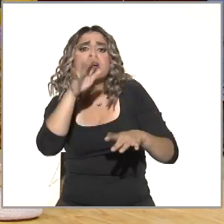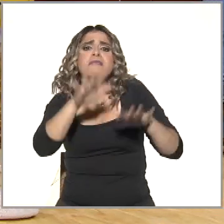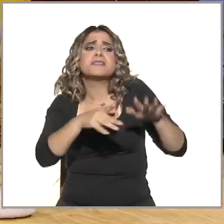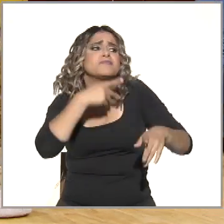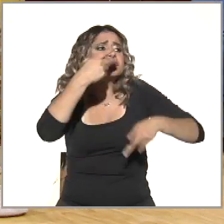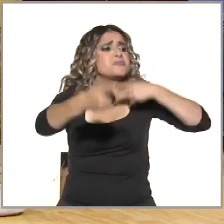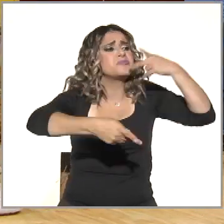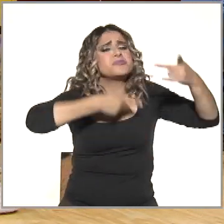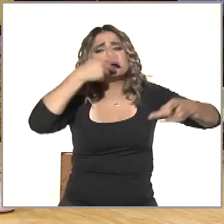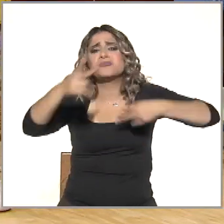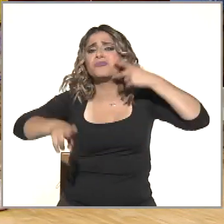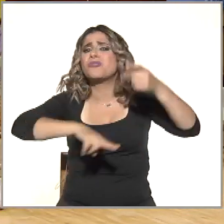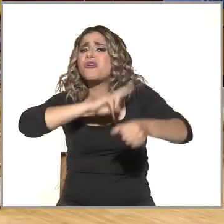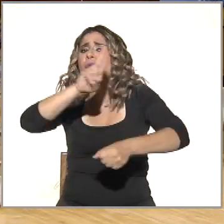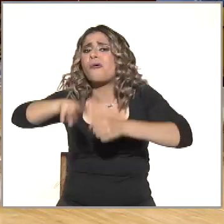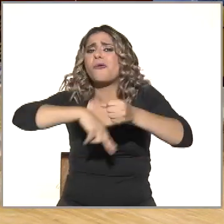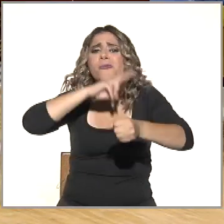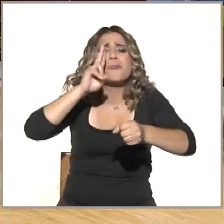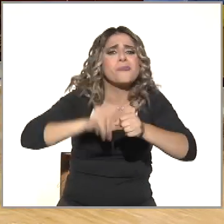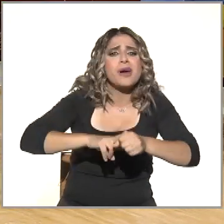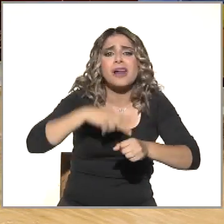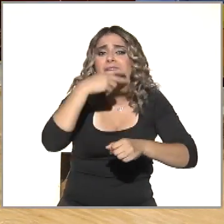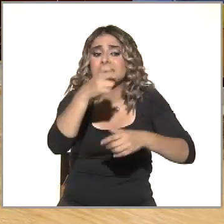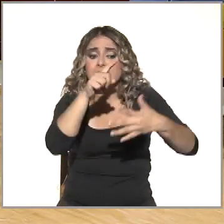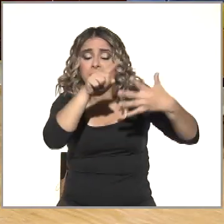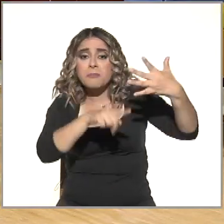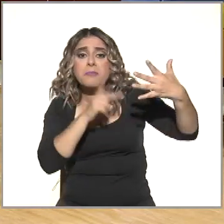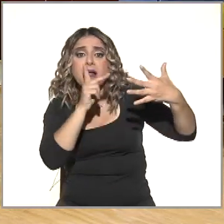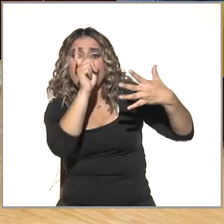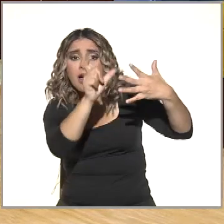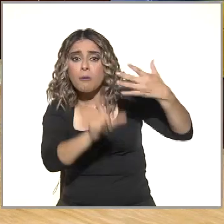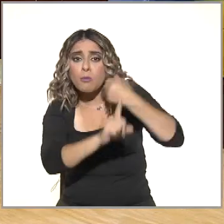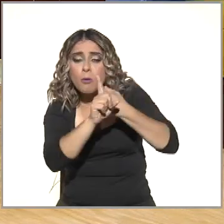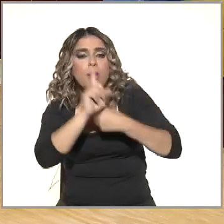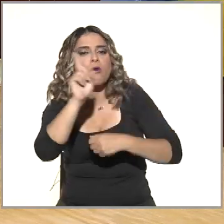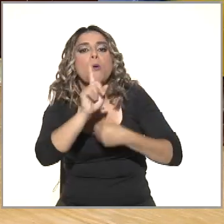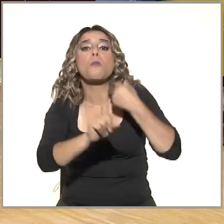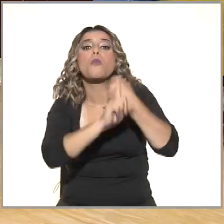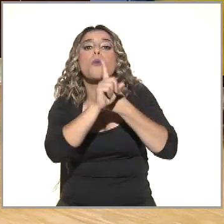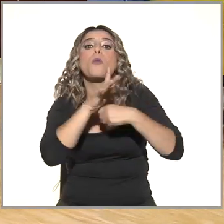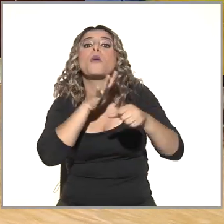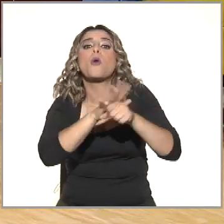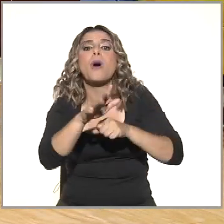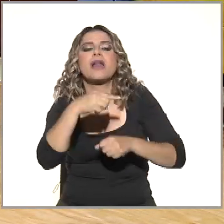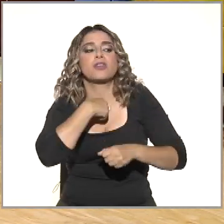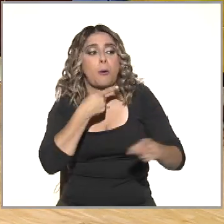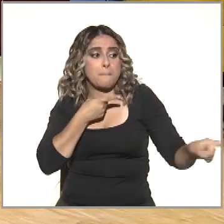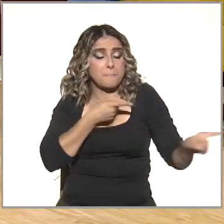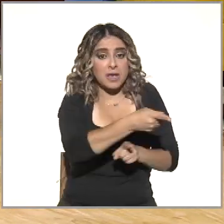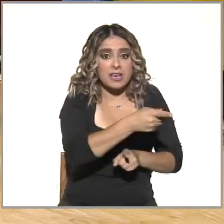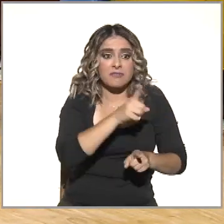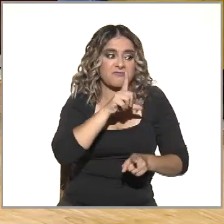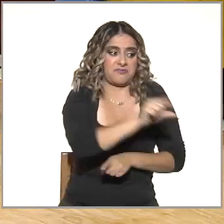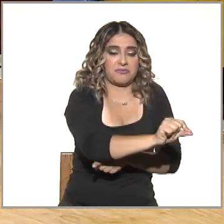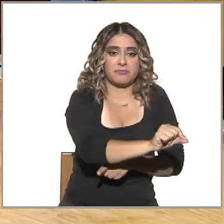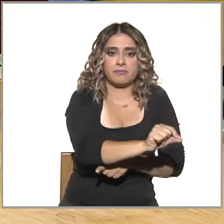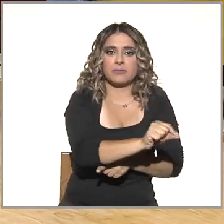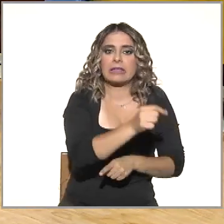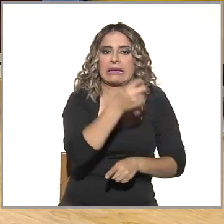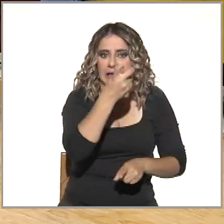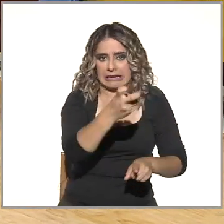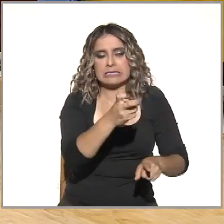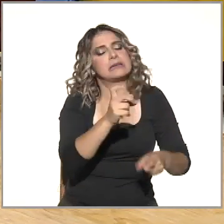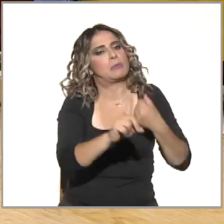con libertad. El problema no es de las palabras, el problema es del discurso. Claro, yo creo que es el discurso, el tono, la intención,